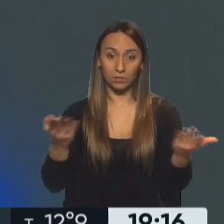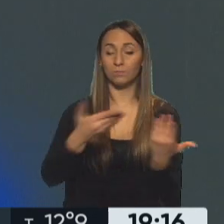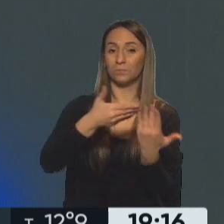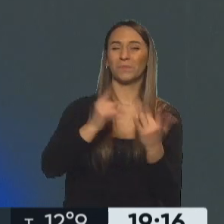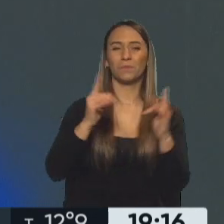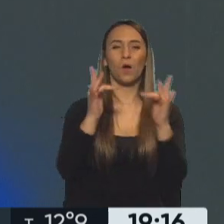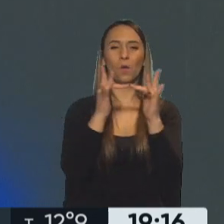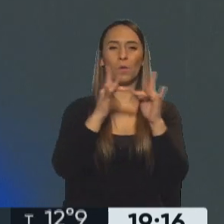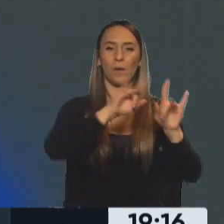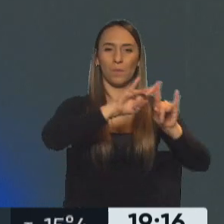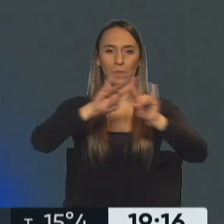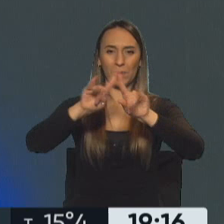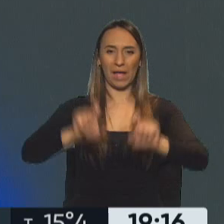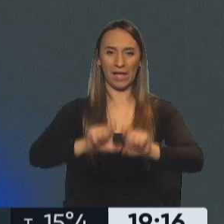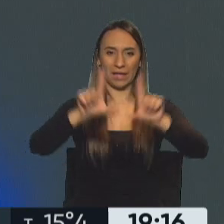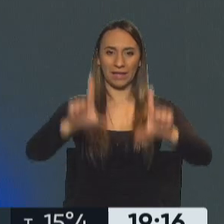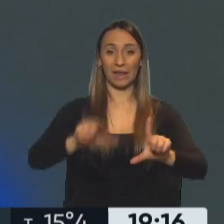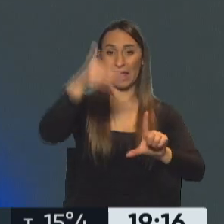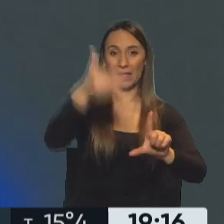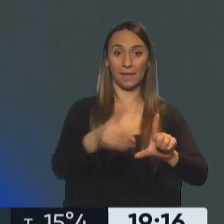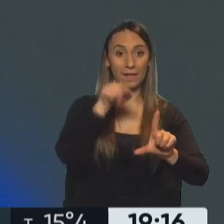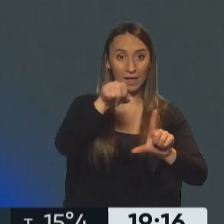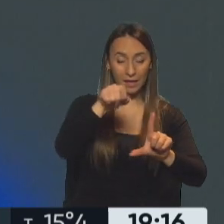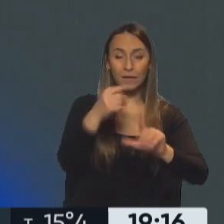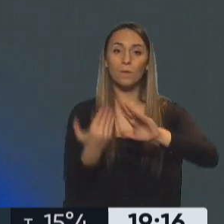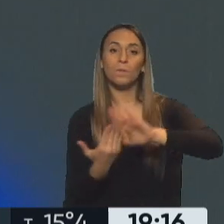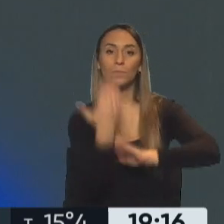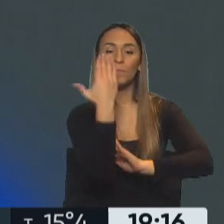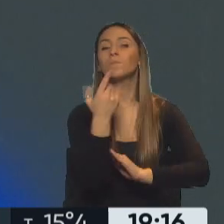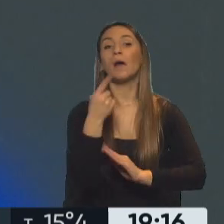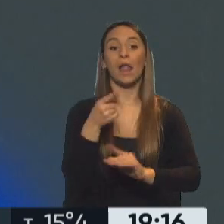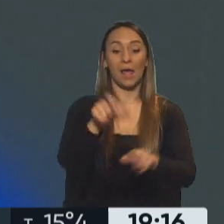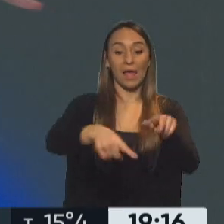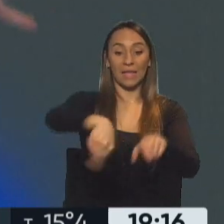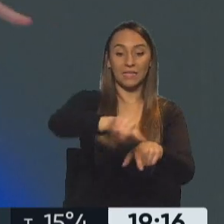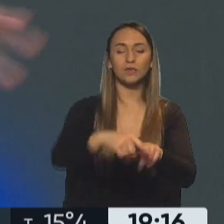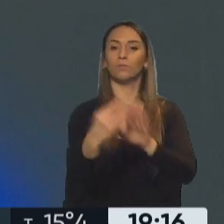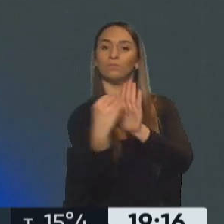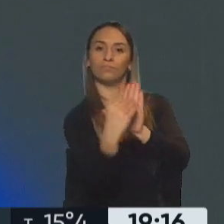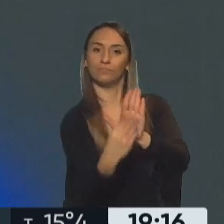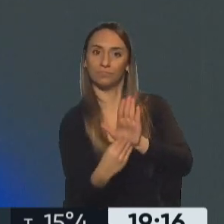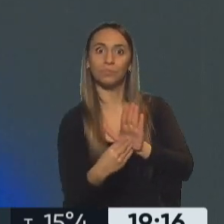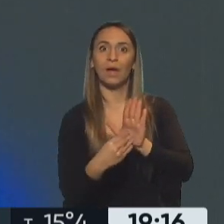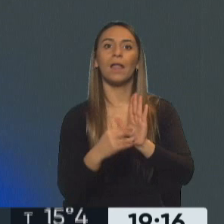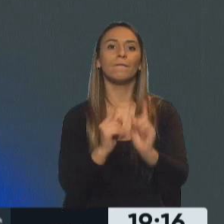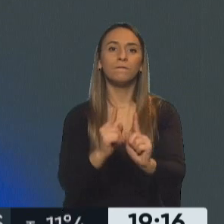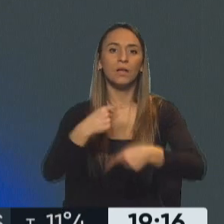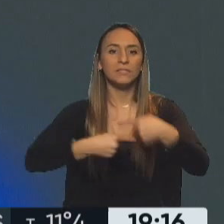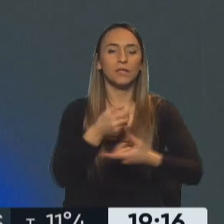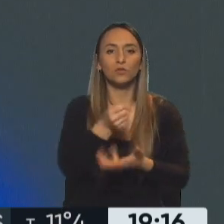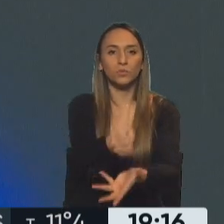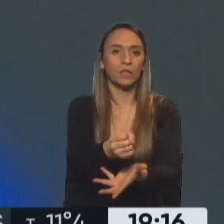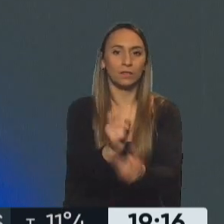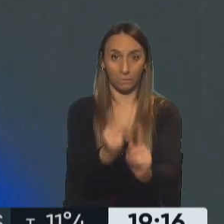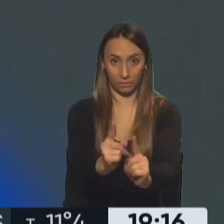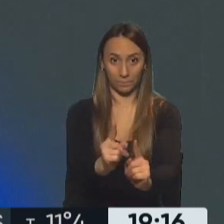en la página oficial la declaración jurada para poder seguir percibiendo los subsidios de ahora en más, y vamos a entrar en ese tema, y otro tercer